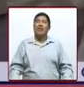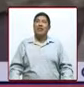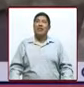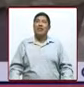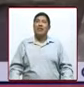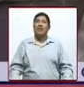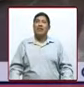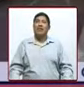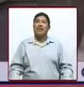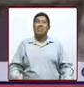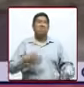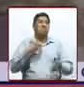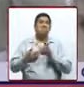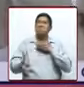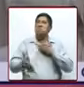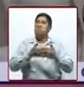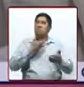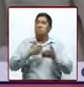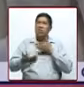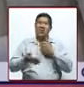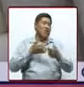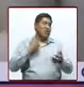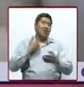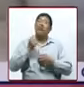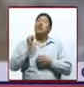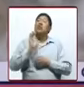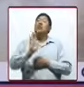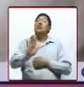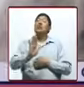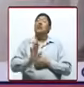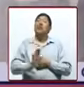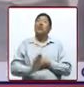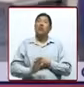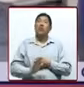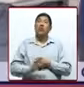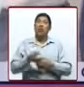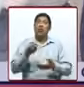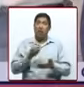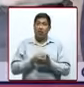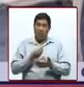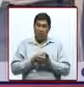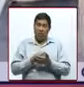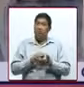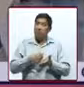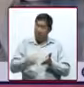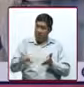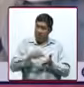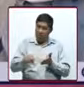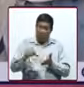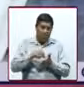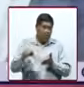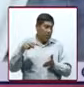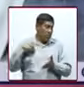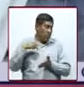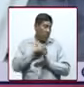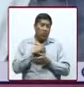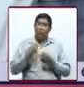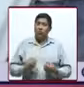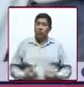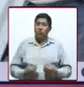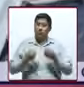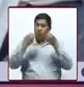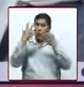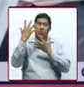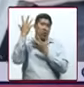no hay límites para esto. Hay un monto de dinero que hay que cubrir. Tengamos mucha